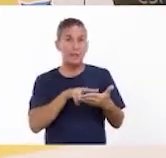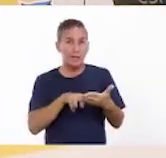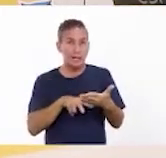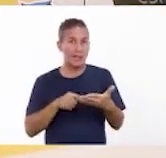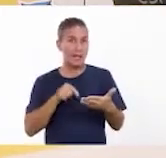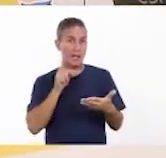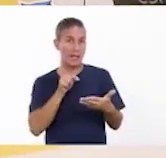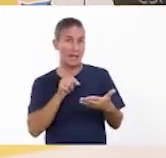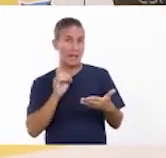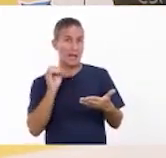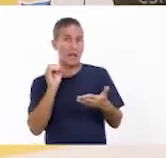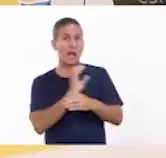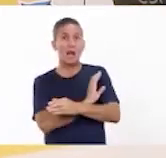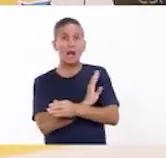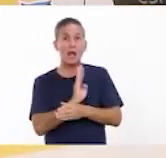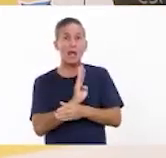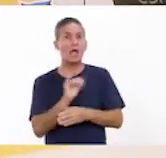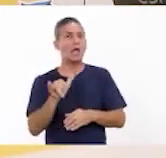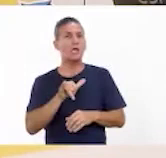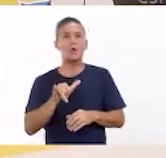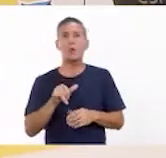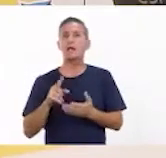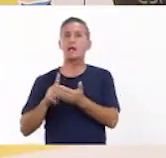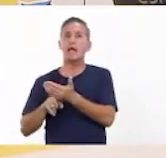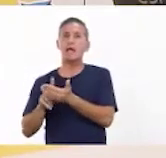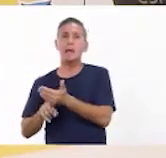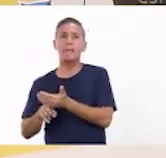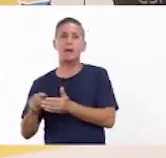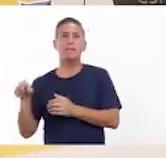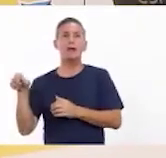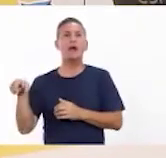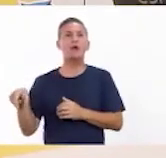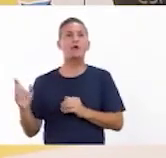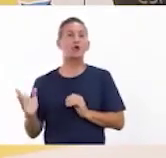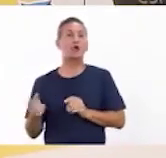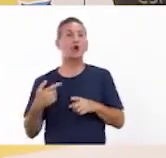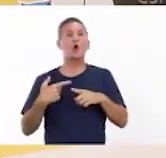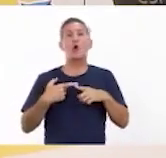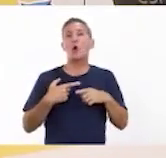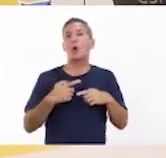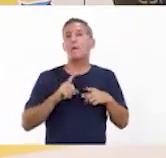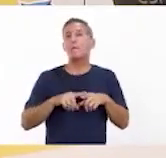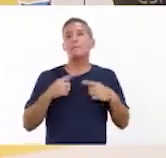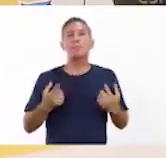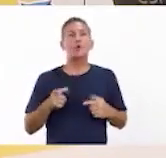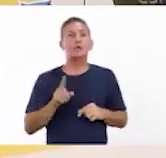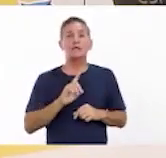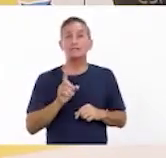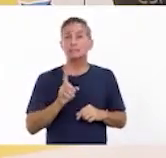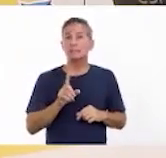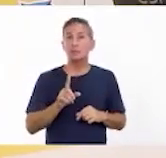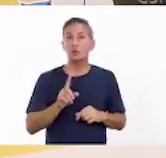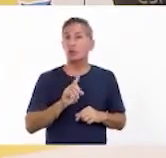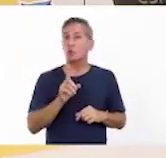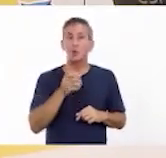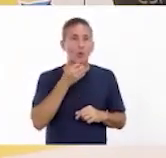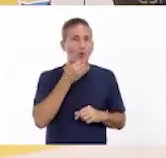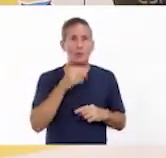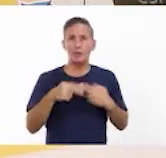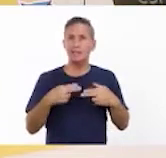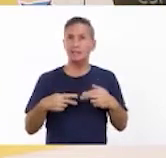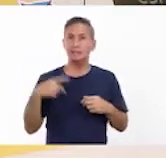obra, igual que la de Papagorió. Deben leerla porque si no, no pueden hacer los